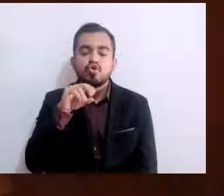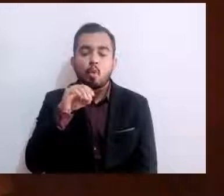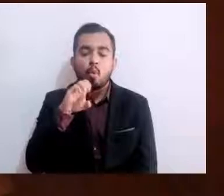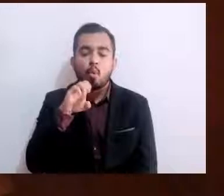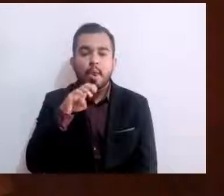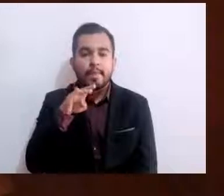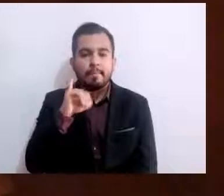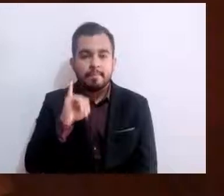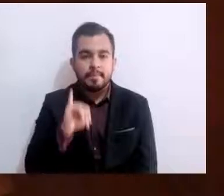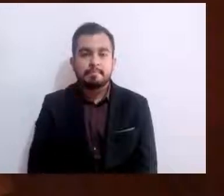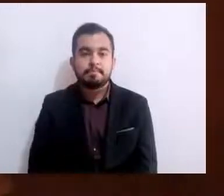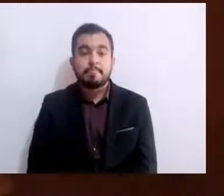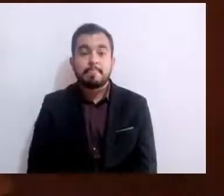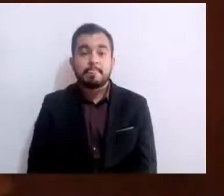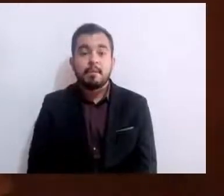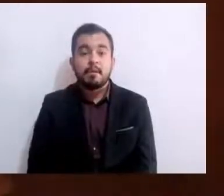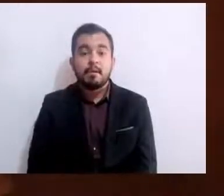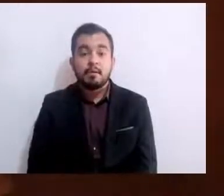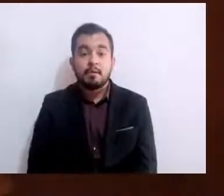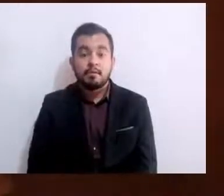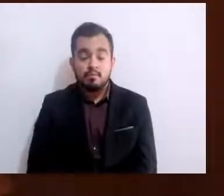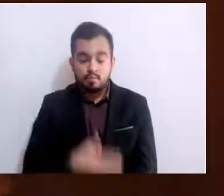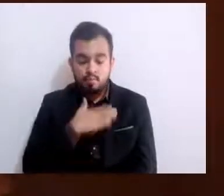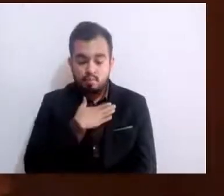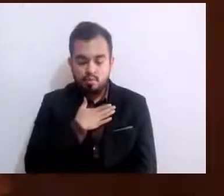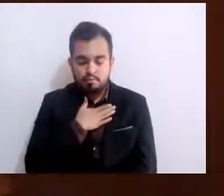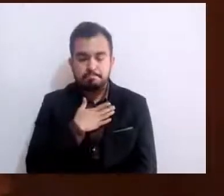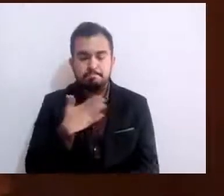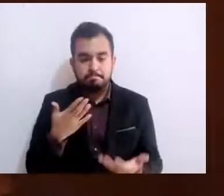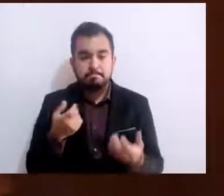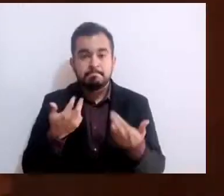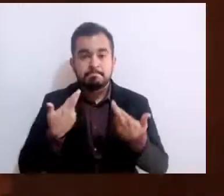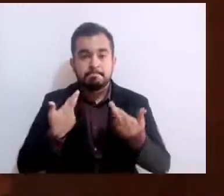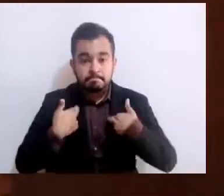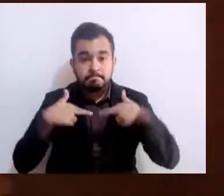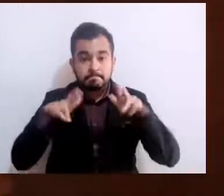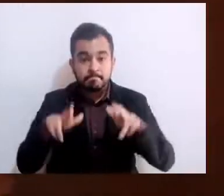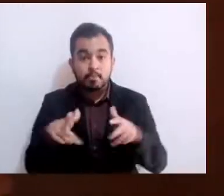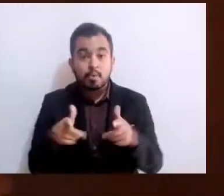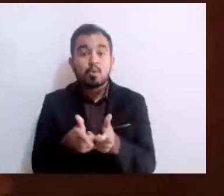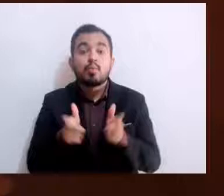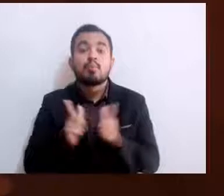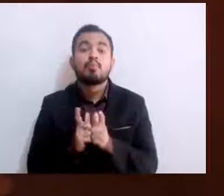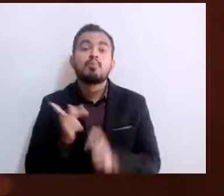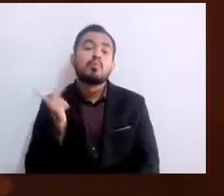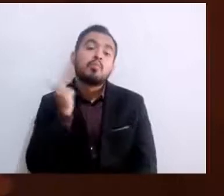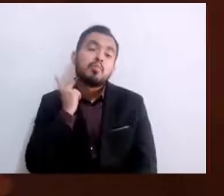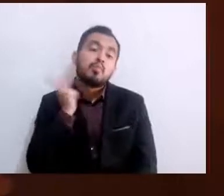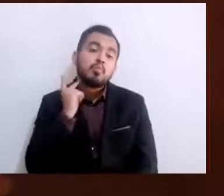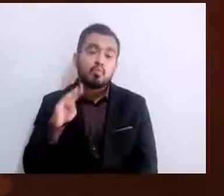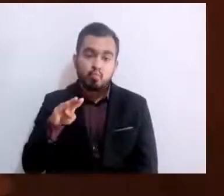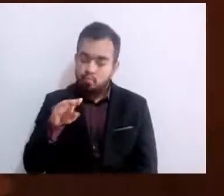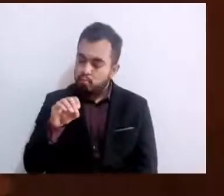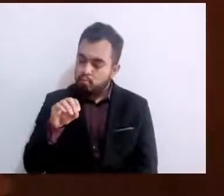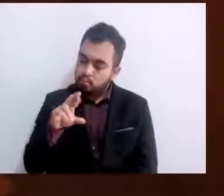Un servidor, a nombre del Grupo Parlamentario de Morena,